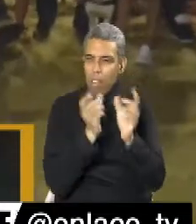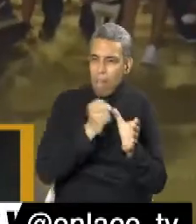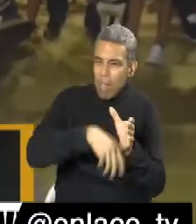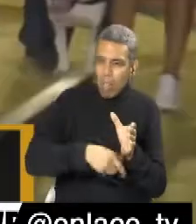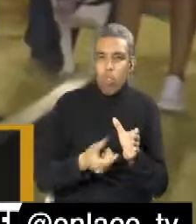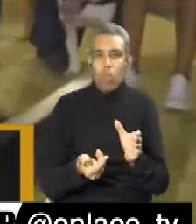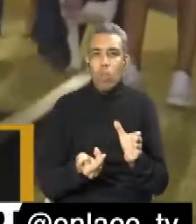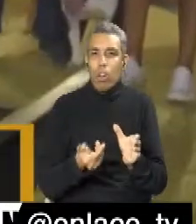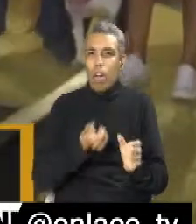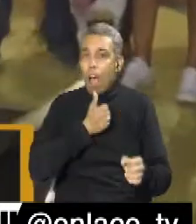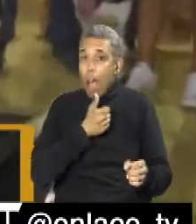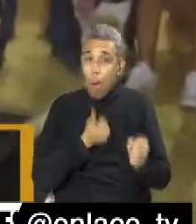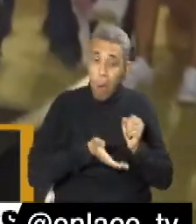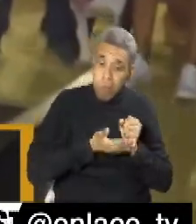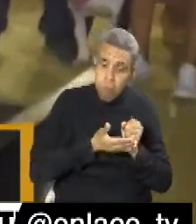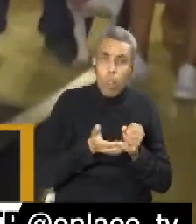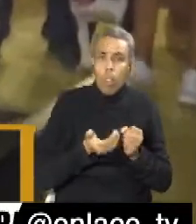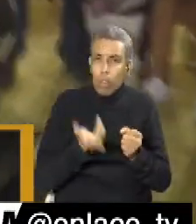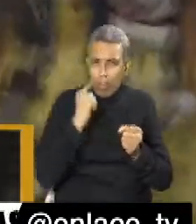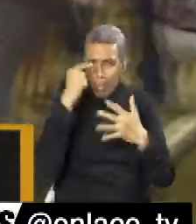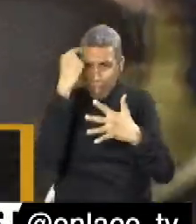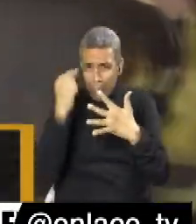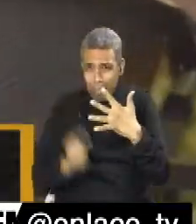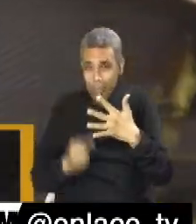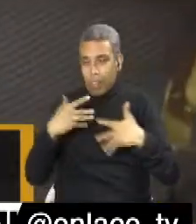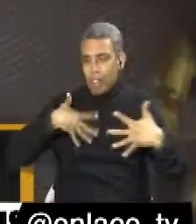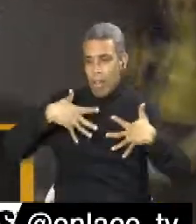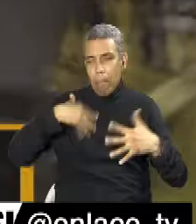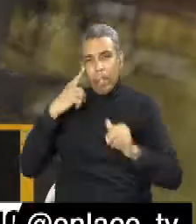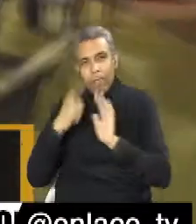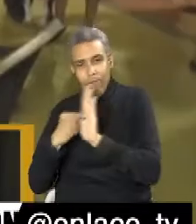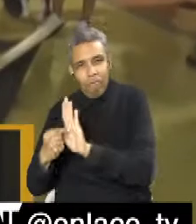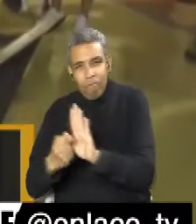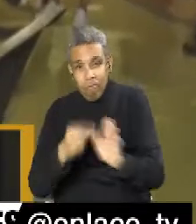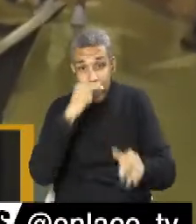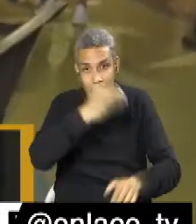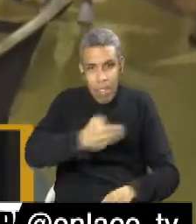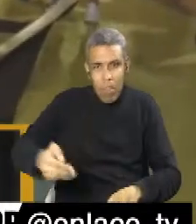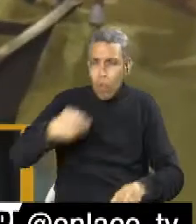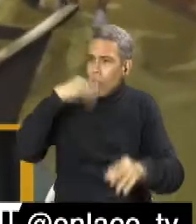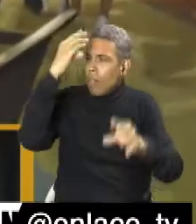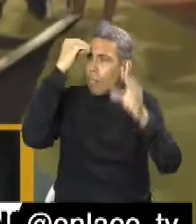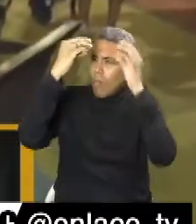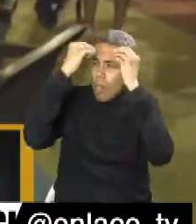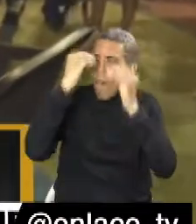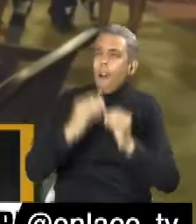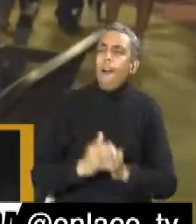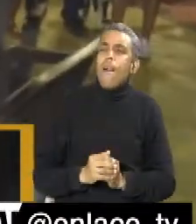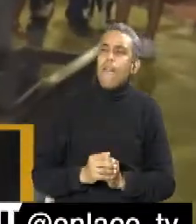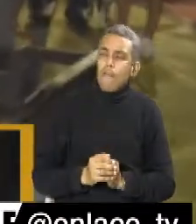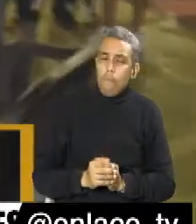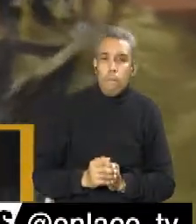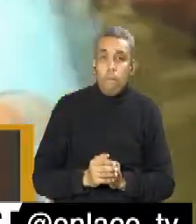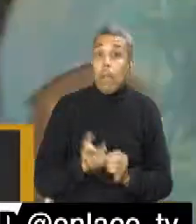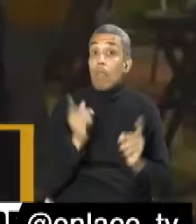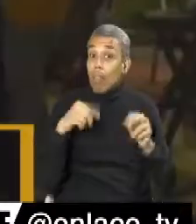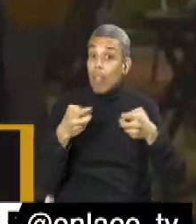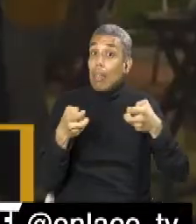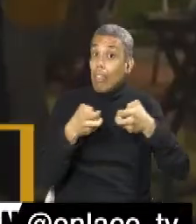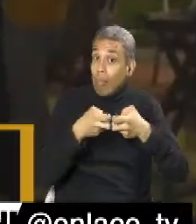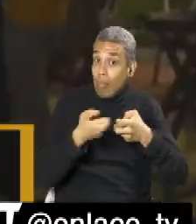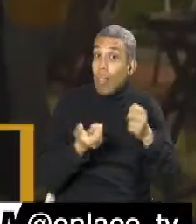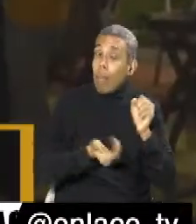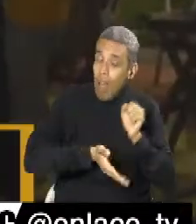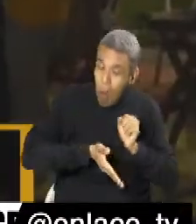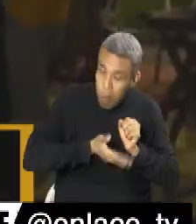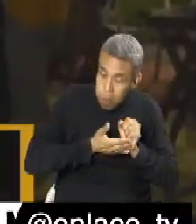naturales, donde a los niños se les llegan campañas importantes sobre cultura del agua, y también ahorro de energía, todo lo que tenga